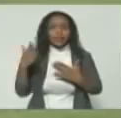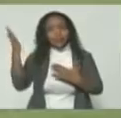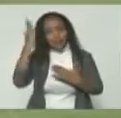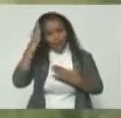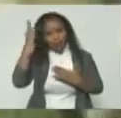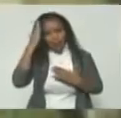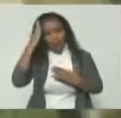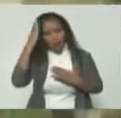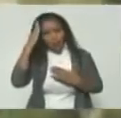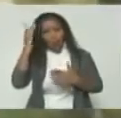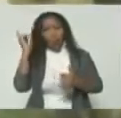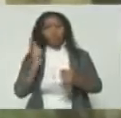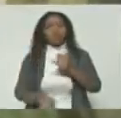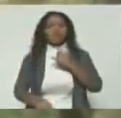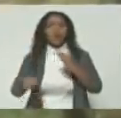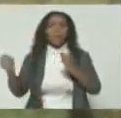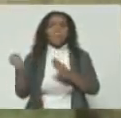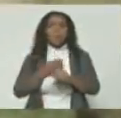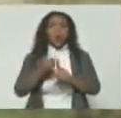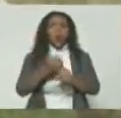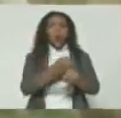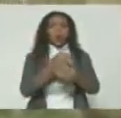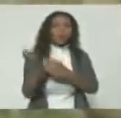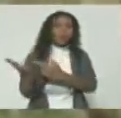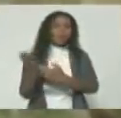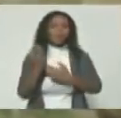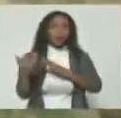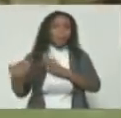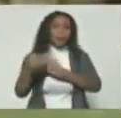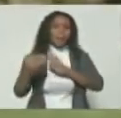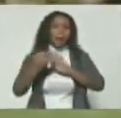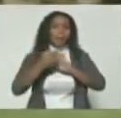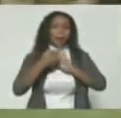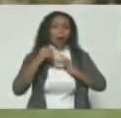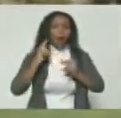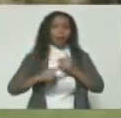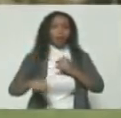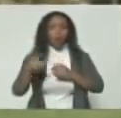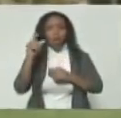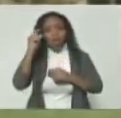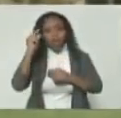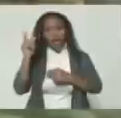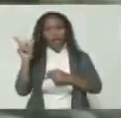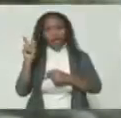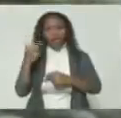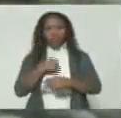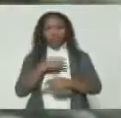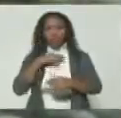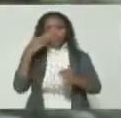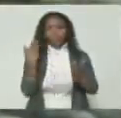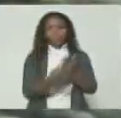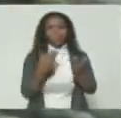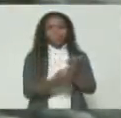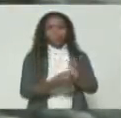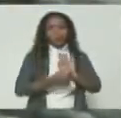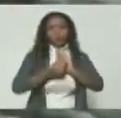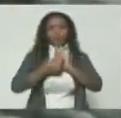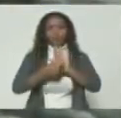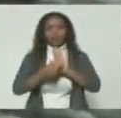sabemos el último ataque que hemos recibido estos últimos días, presidente. Y aquí estamos demostrándole al